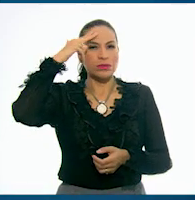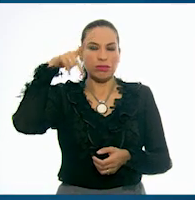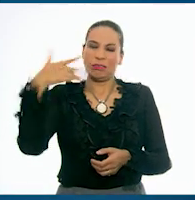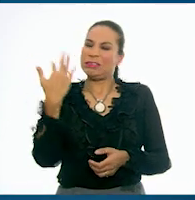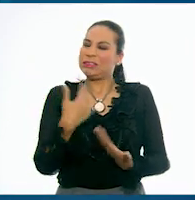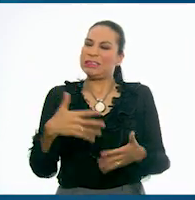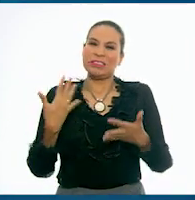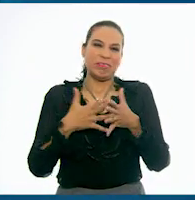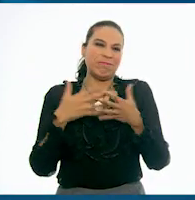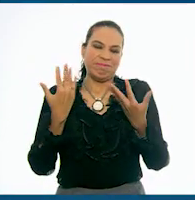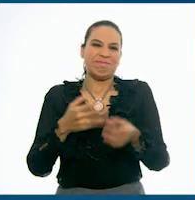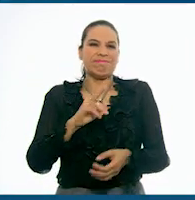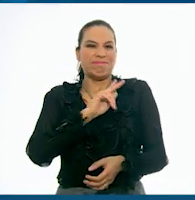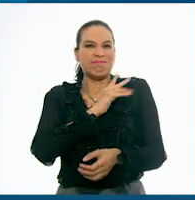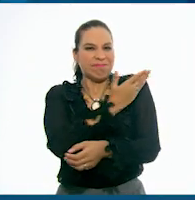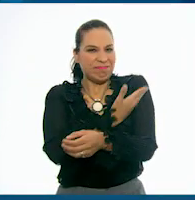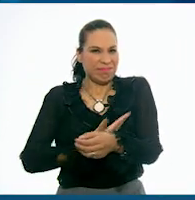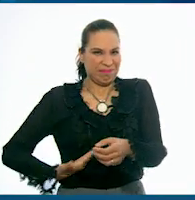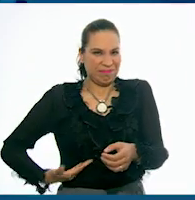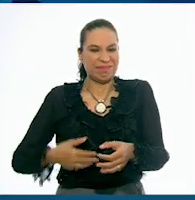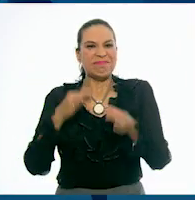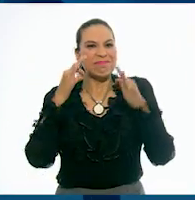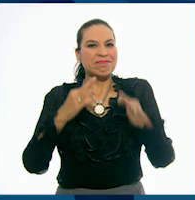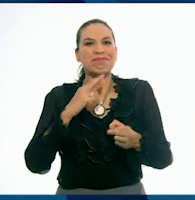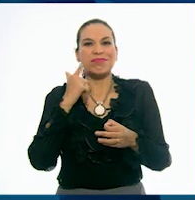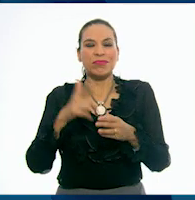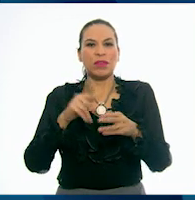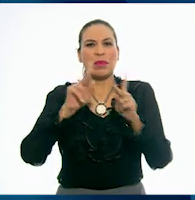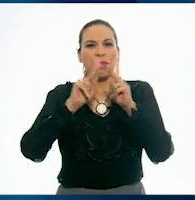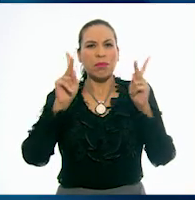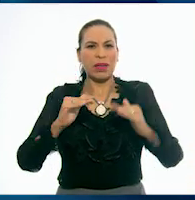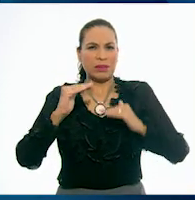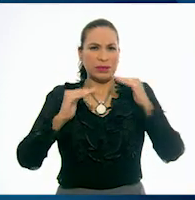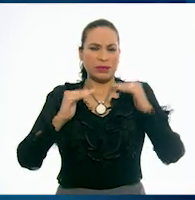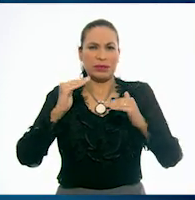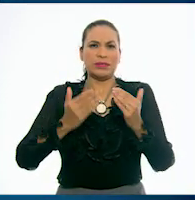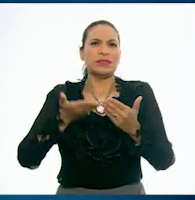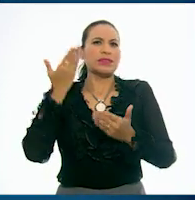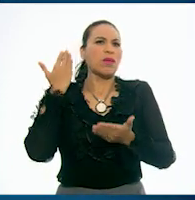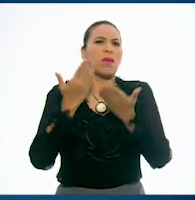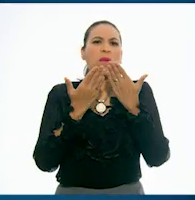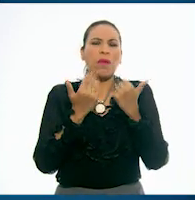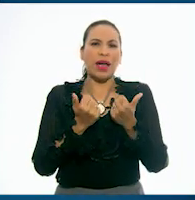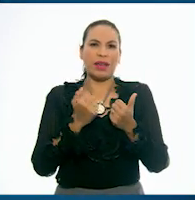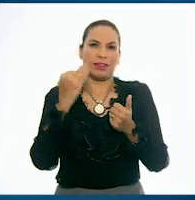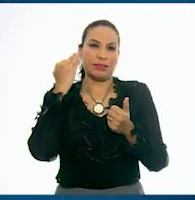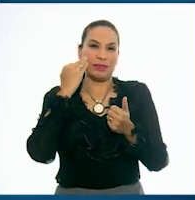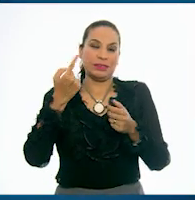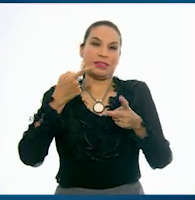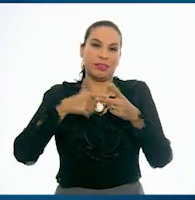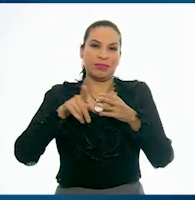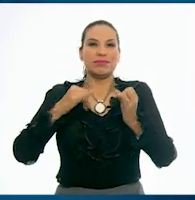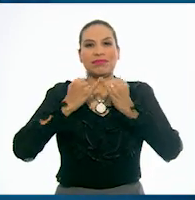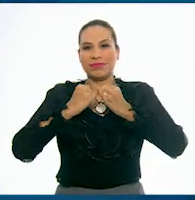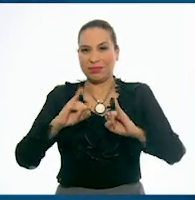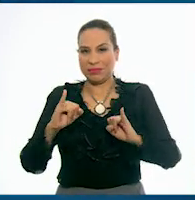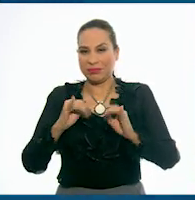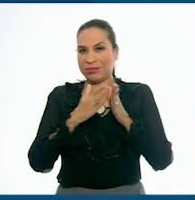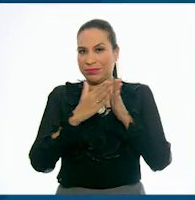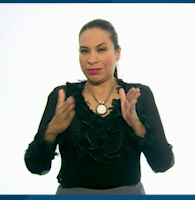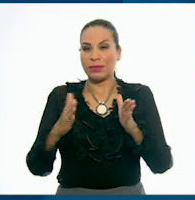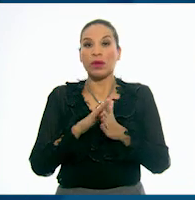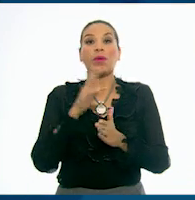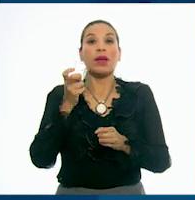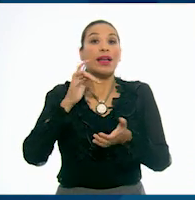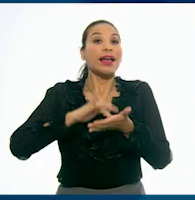gran presidente. Nuestro país tuvo durante su gobierno la paz y la estabilidad que no había logrado alcanzar desde que se logró la independencia.